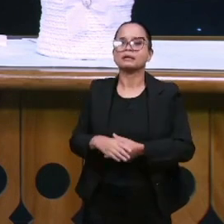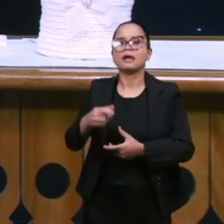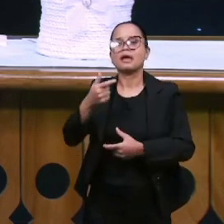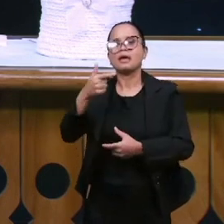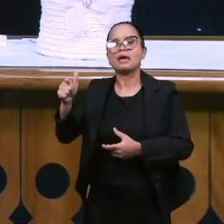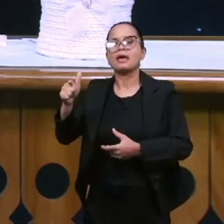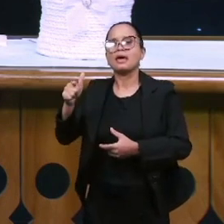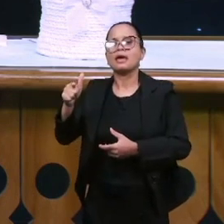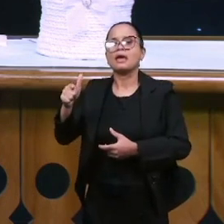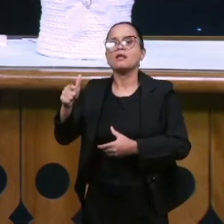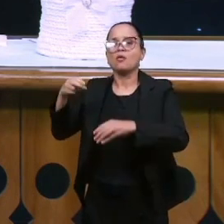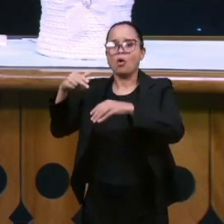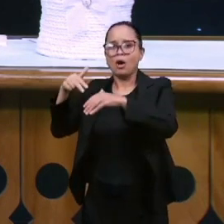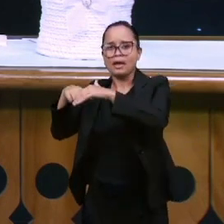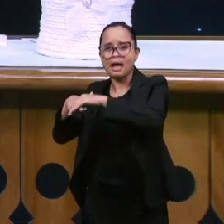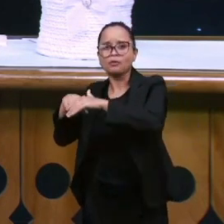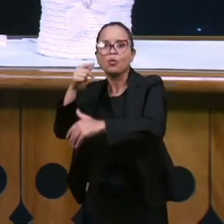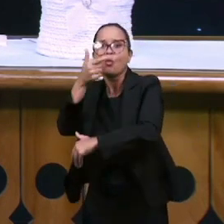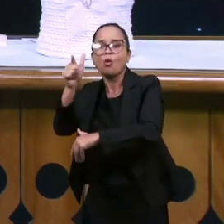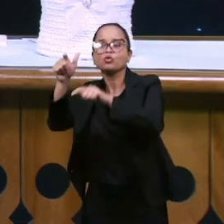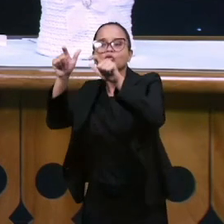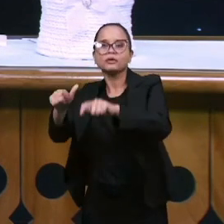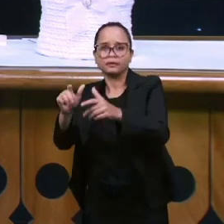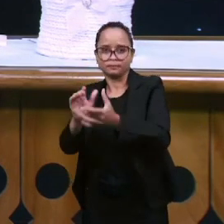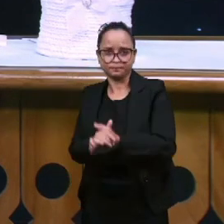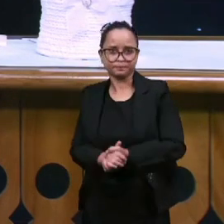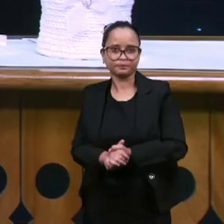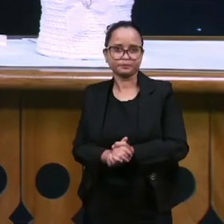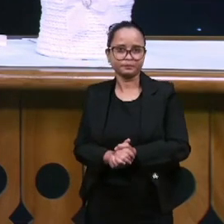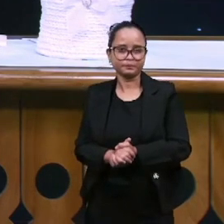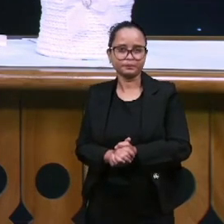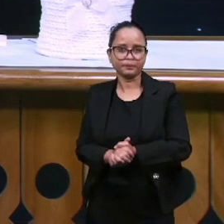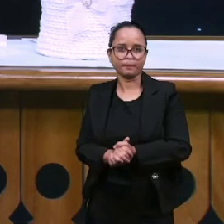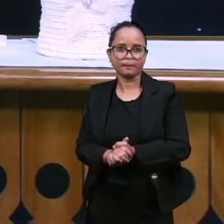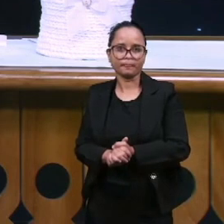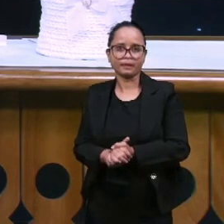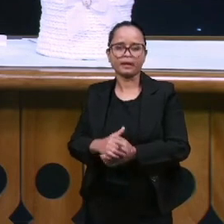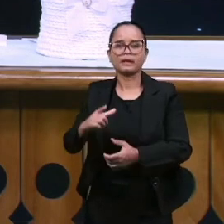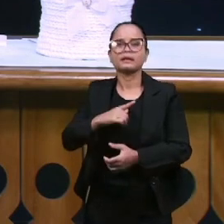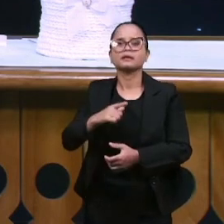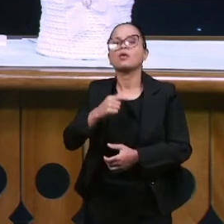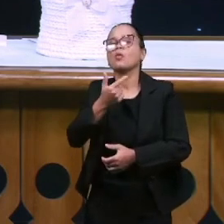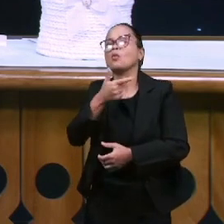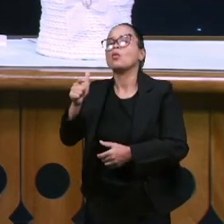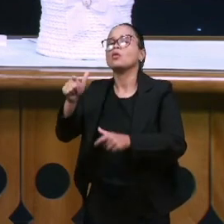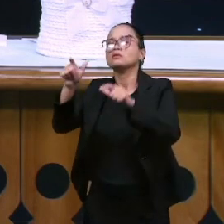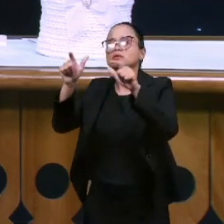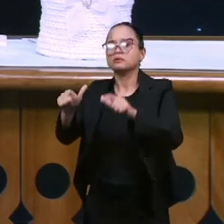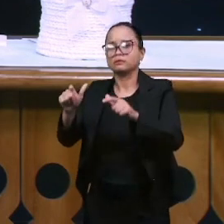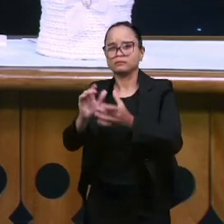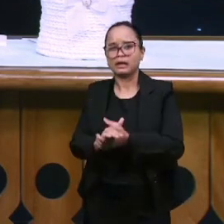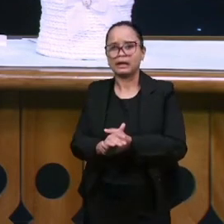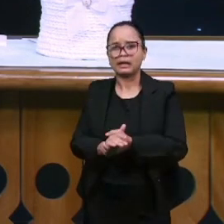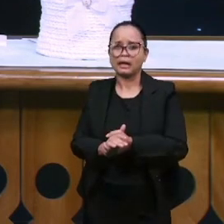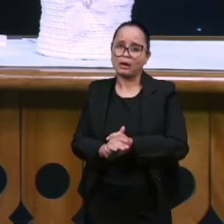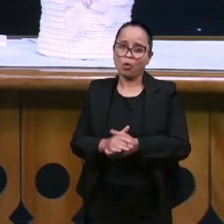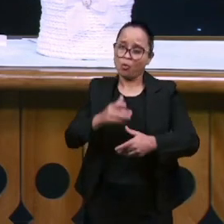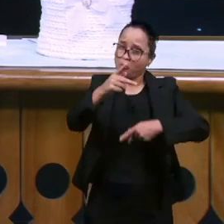valle. En el valle de Bet-Pio. Pero nadie supo